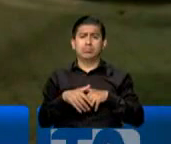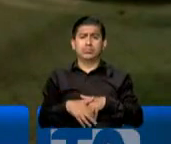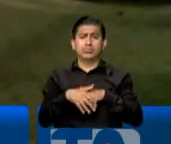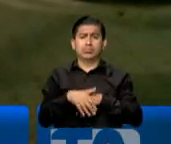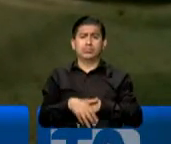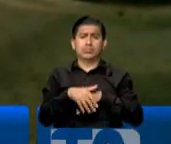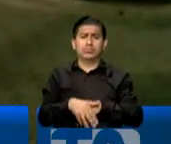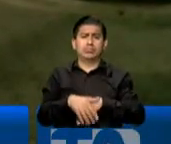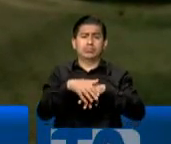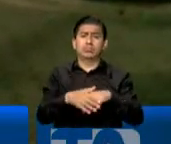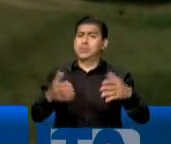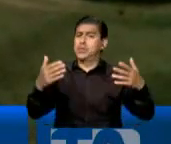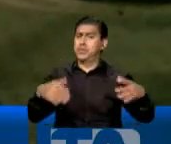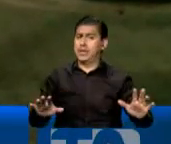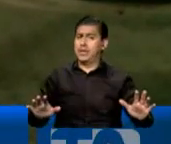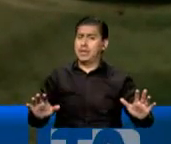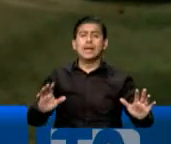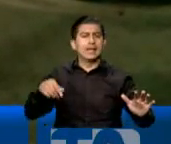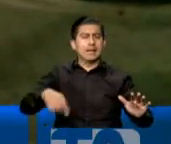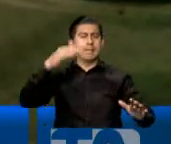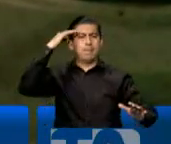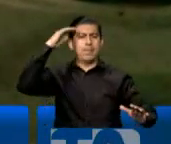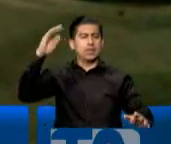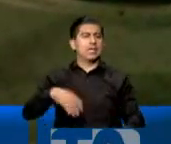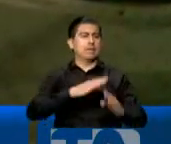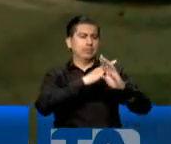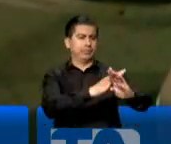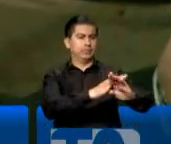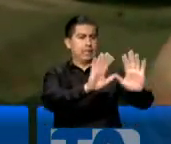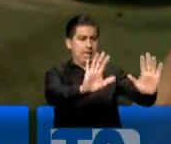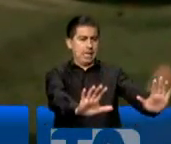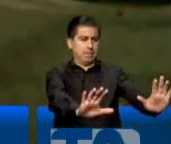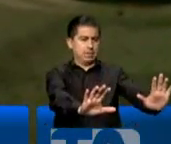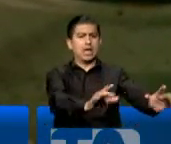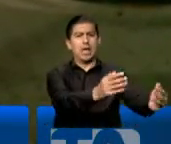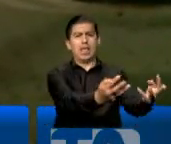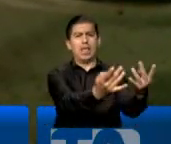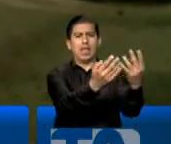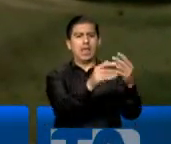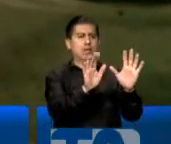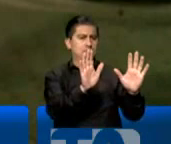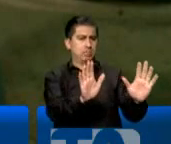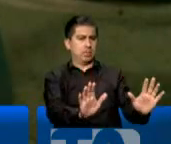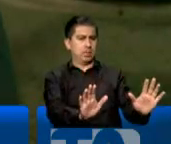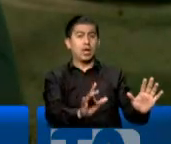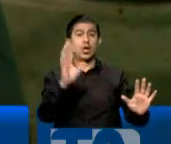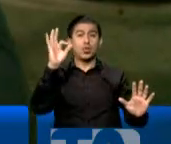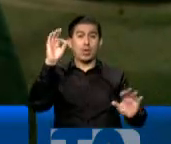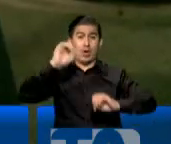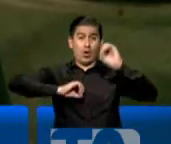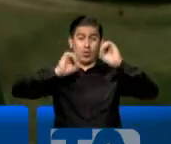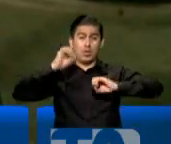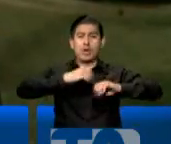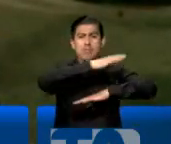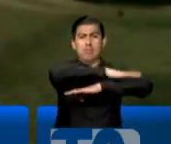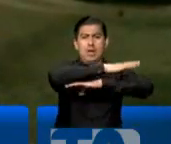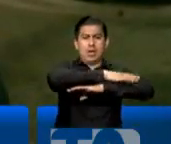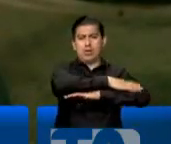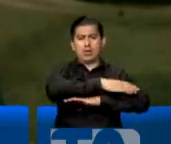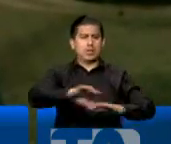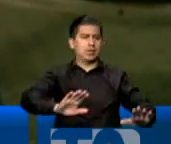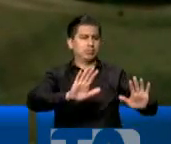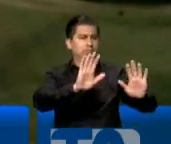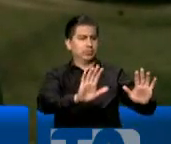los manifestantes fueron contenidos aquí en la intersección de las calles 9 de Octubre y Malecón, donde finalmente la